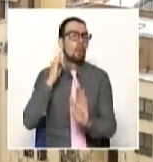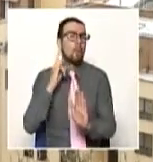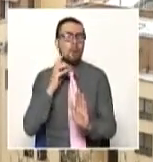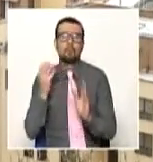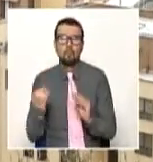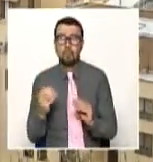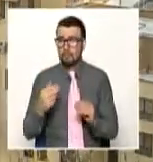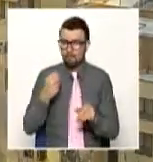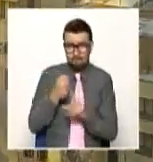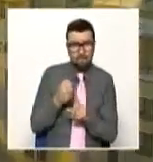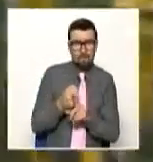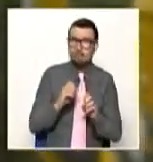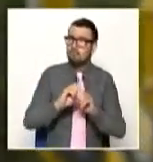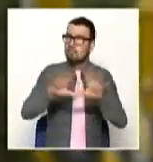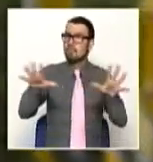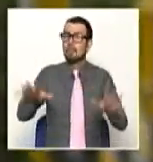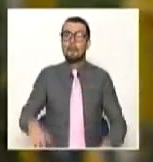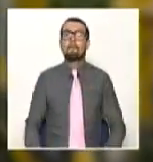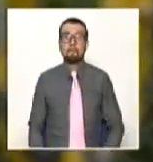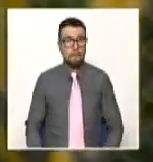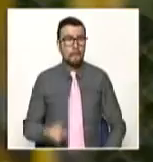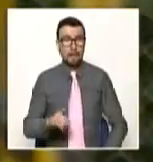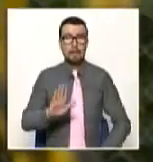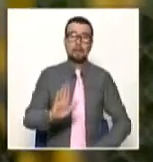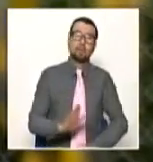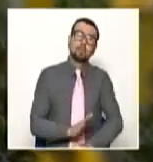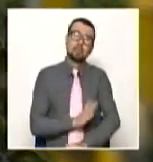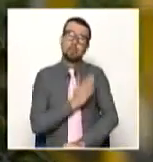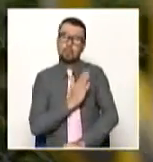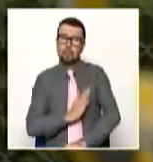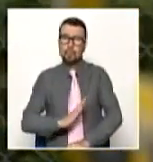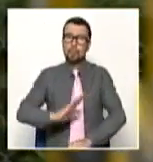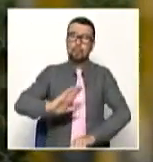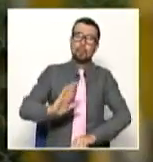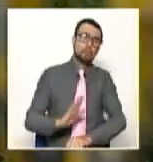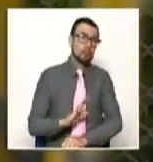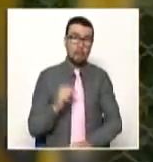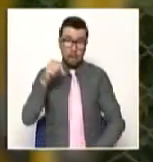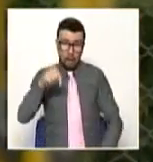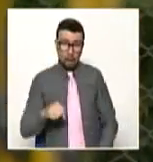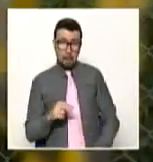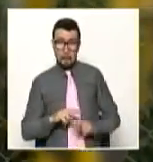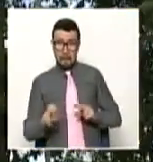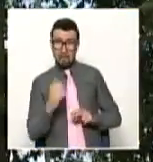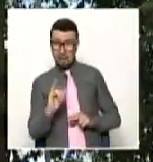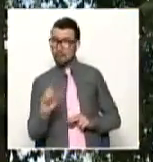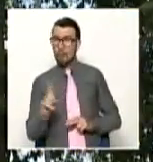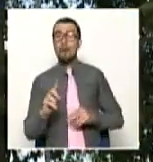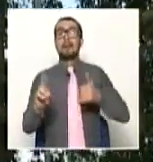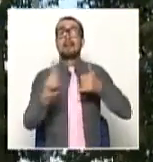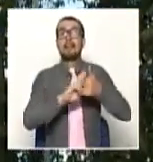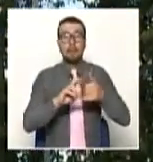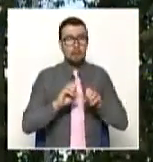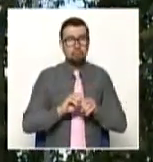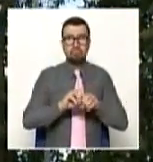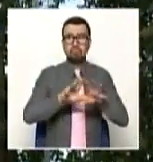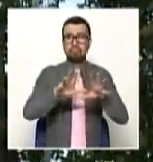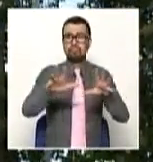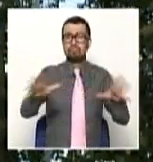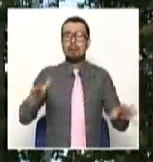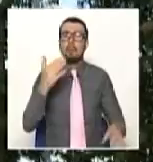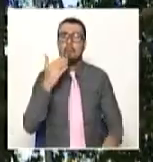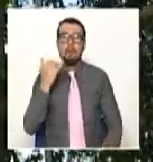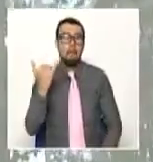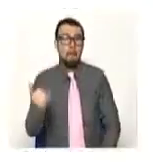que le estamos dando más bomba. Su música ha alcanzado un impacto no solo local, sino también regional, al lograr llegar a ciudades